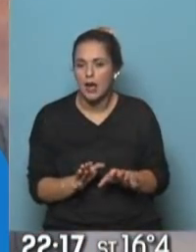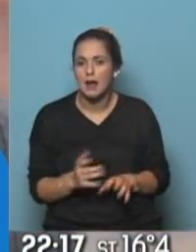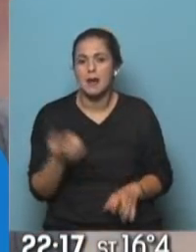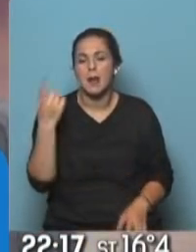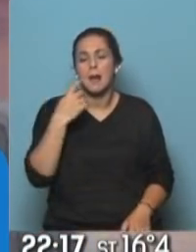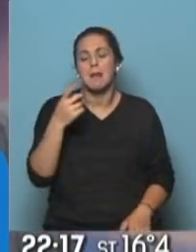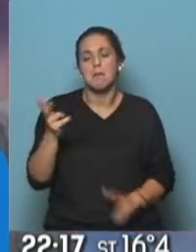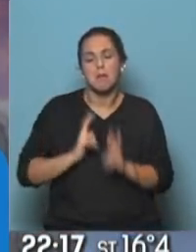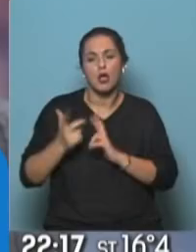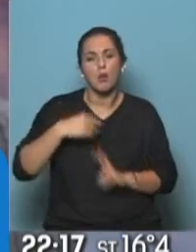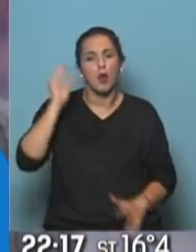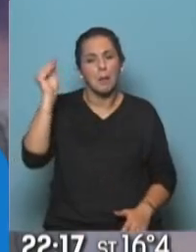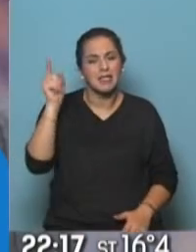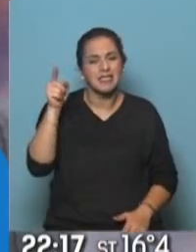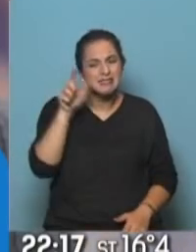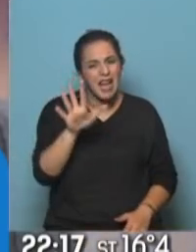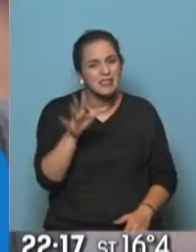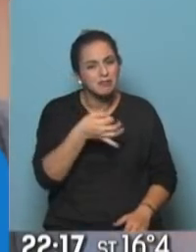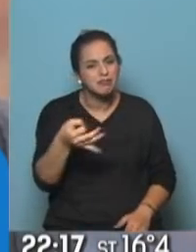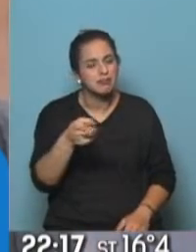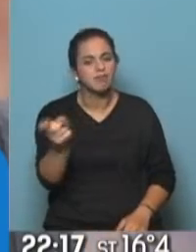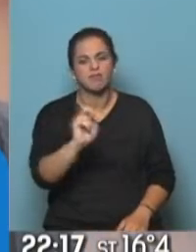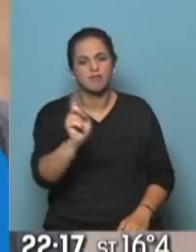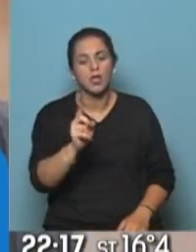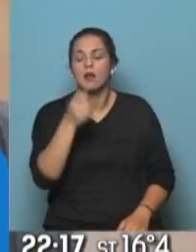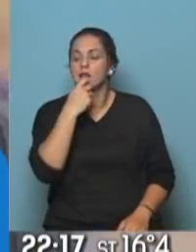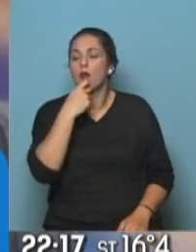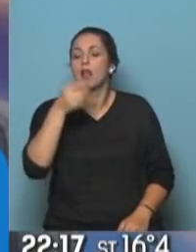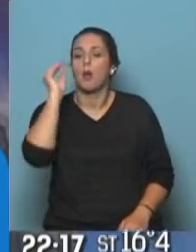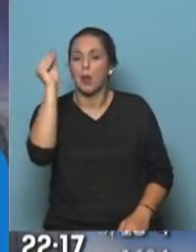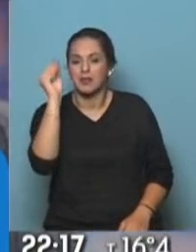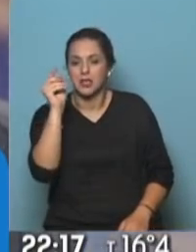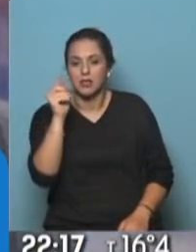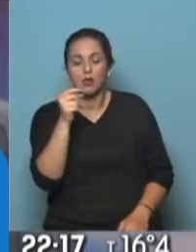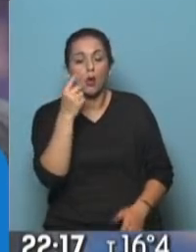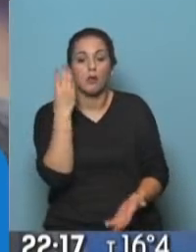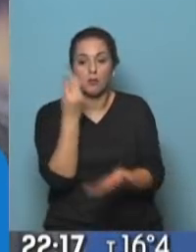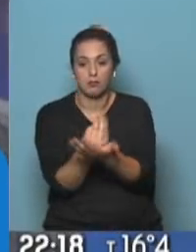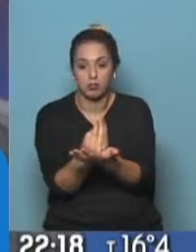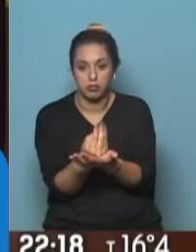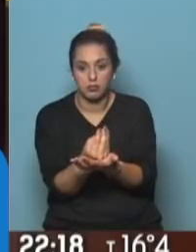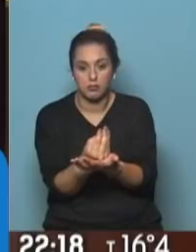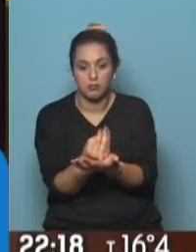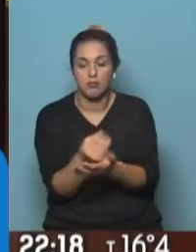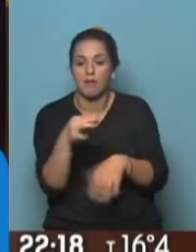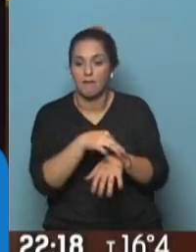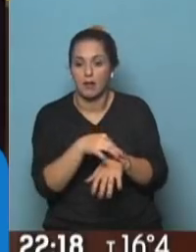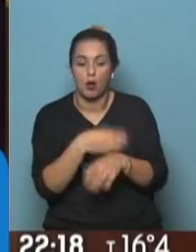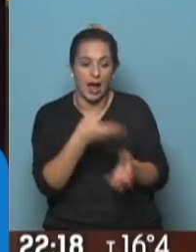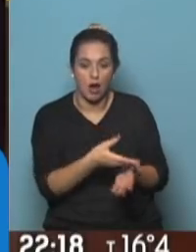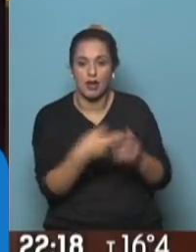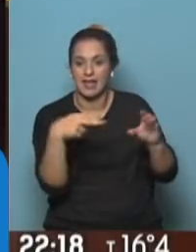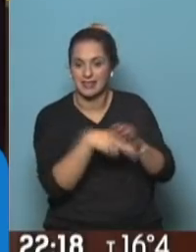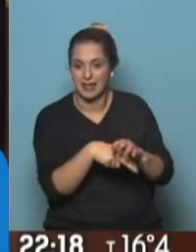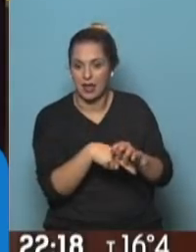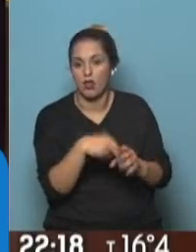eso no es exactamente así. ¿Cómo ve el brasileño a un candidato que en este momento está en la cama de un hospital? Sí, eso que vos